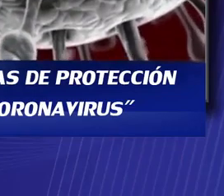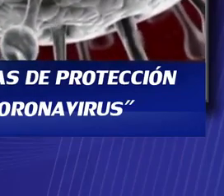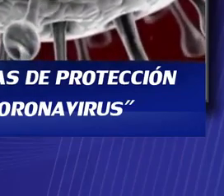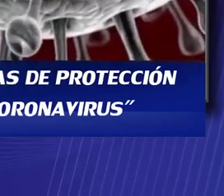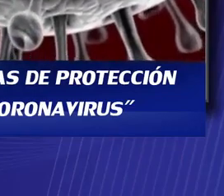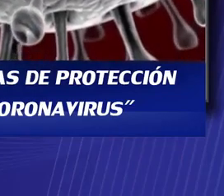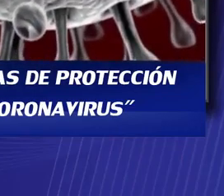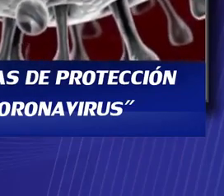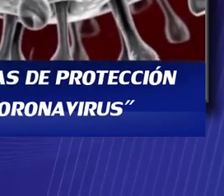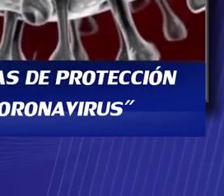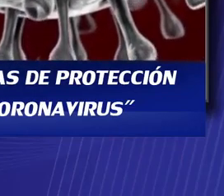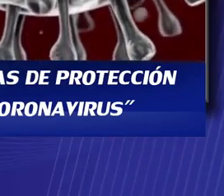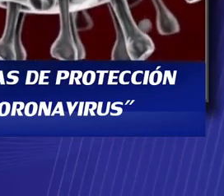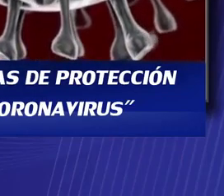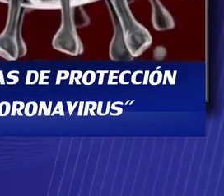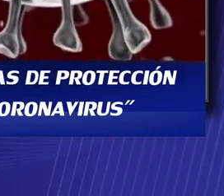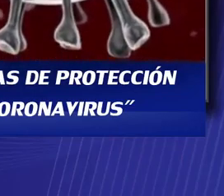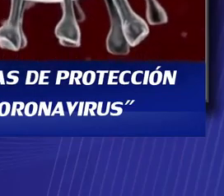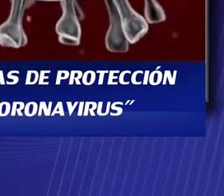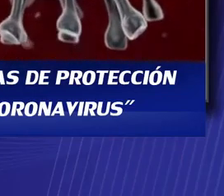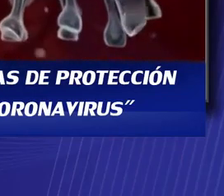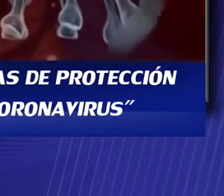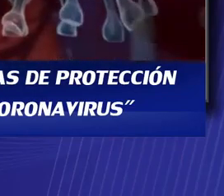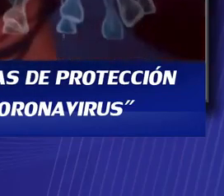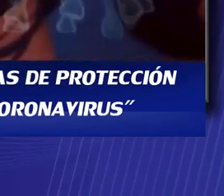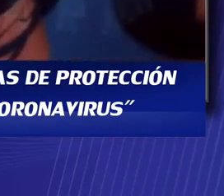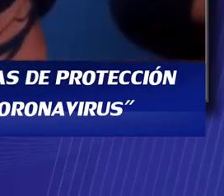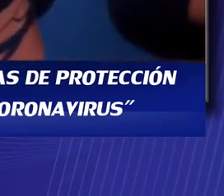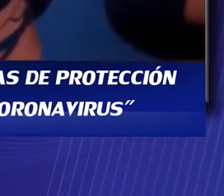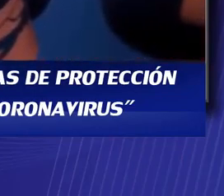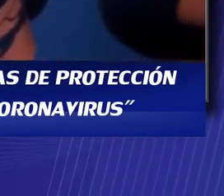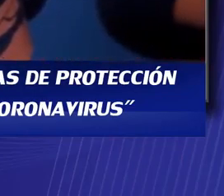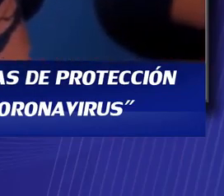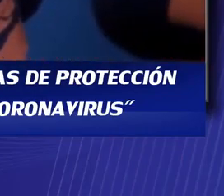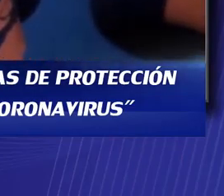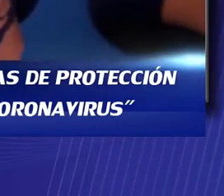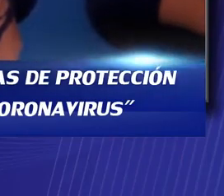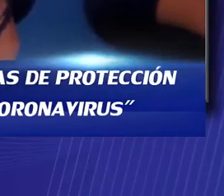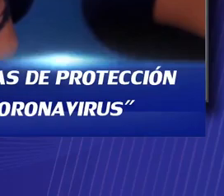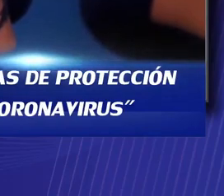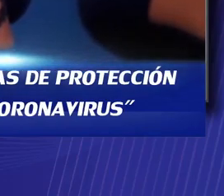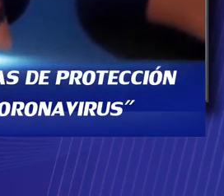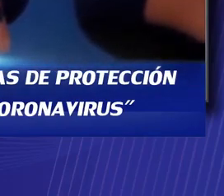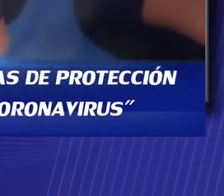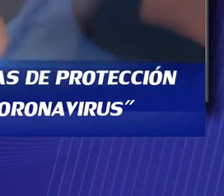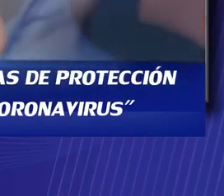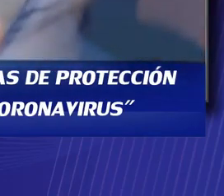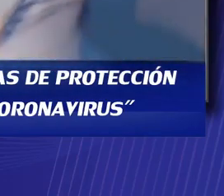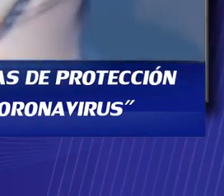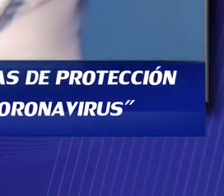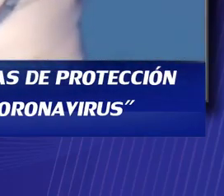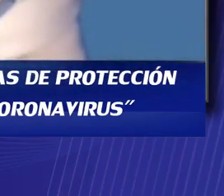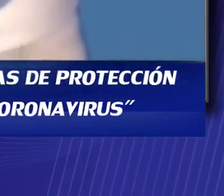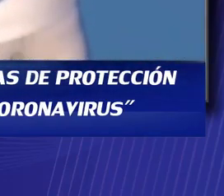también a nivel acuático, y tenemos reportado hasta el corte del día de hoy que no se ha